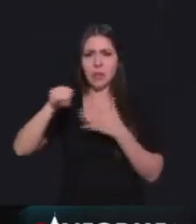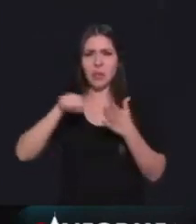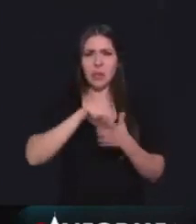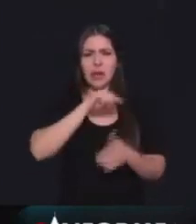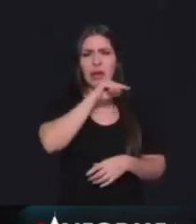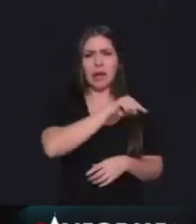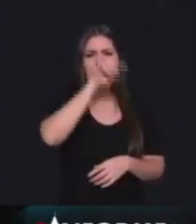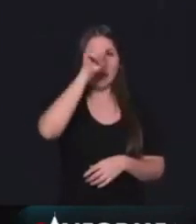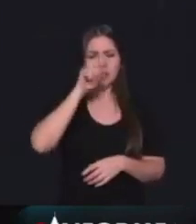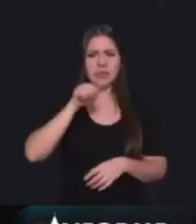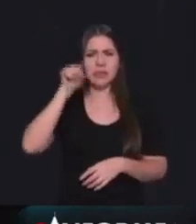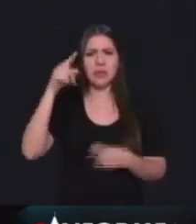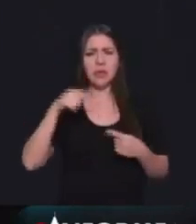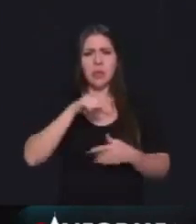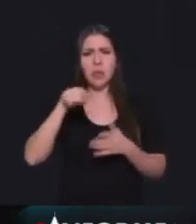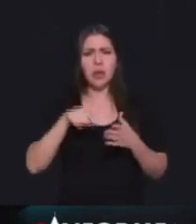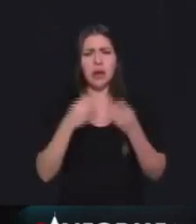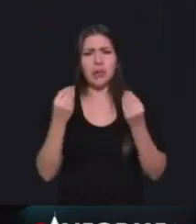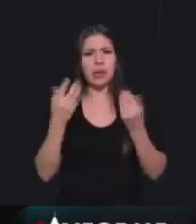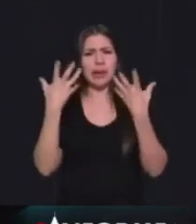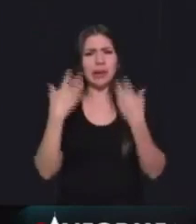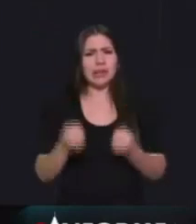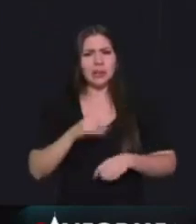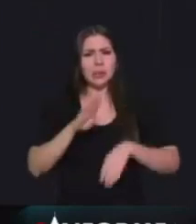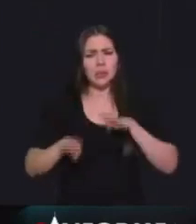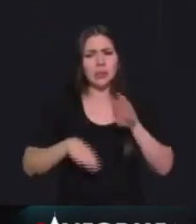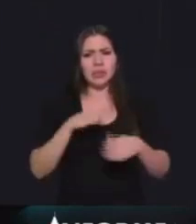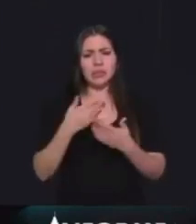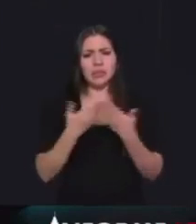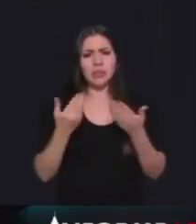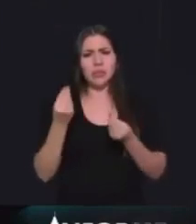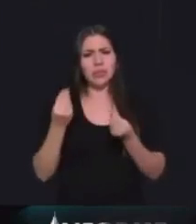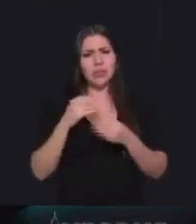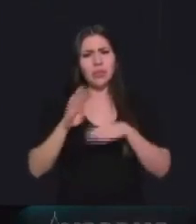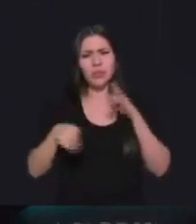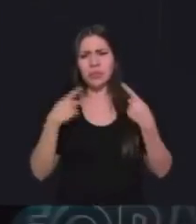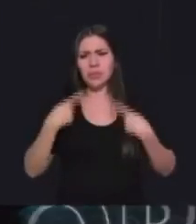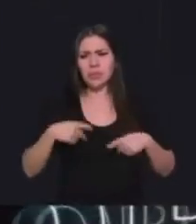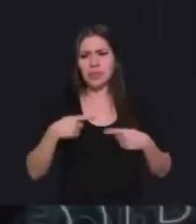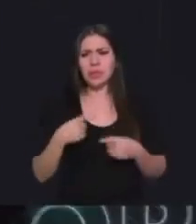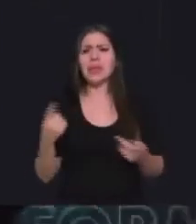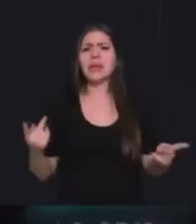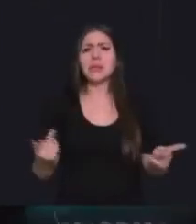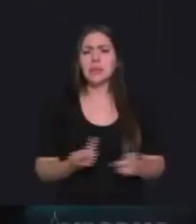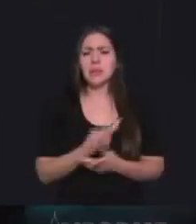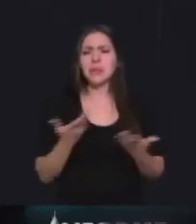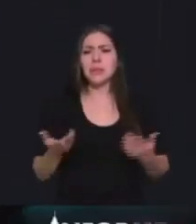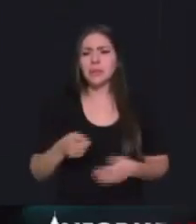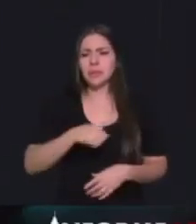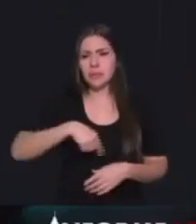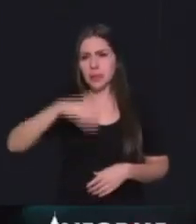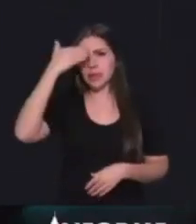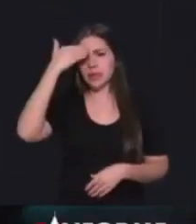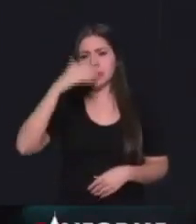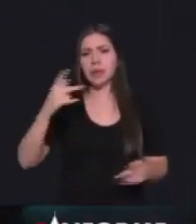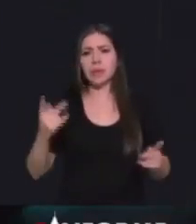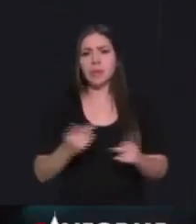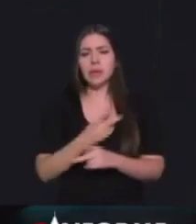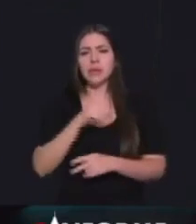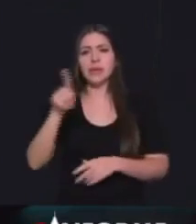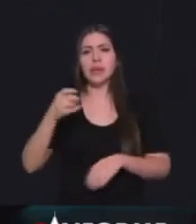vuelto un gran cementerio. ¿Qué fue lo que pasó? Mira, nosotros tenemos conocimiento de lo que sucedió, por ejemplo, en el